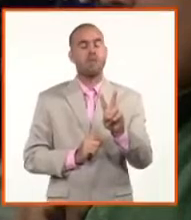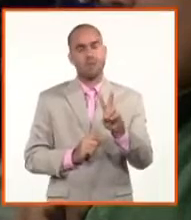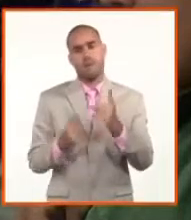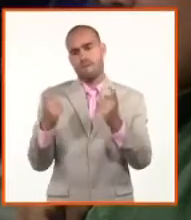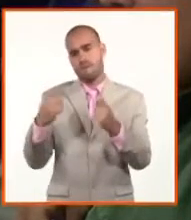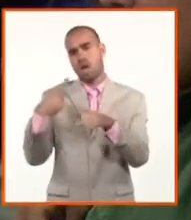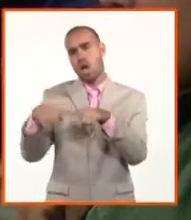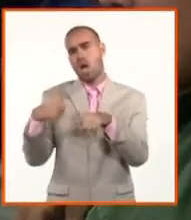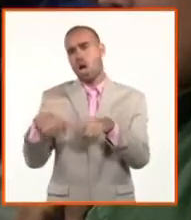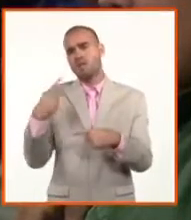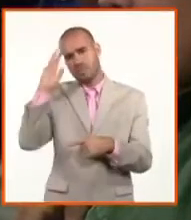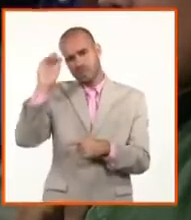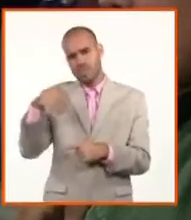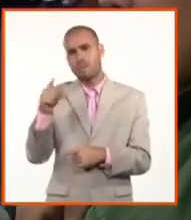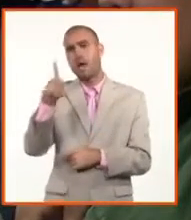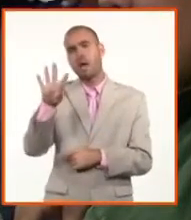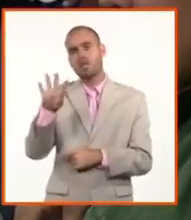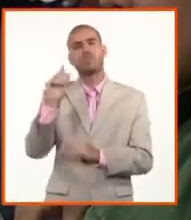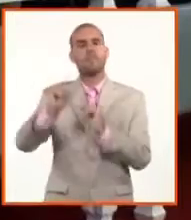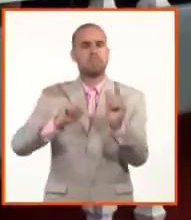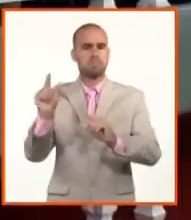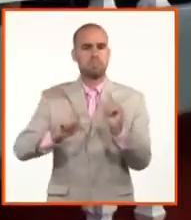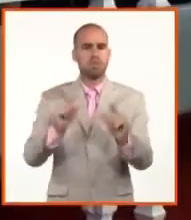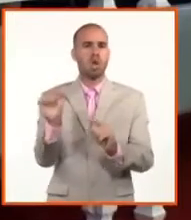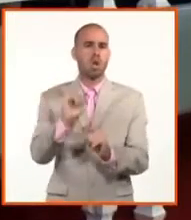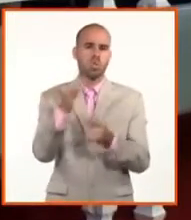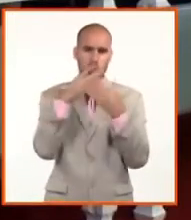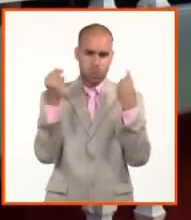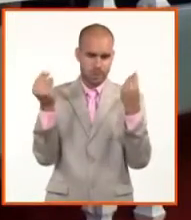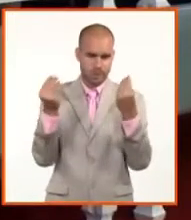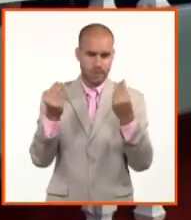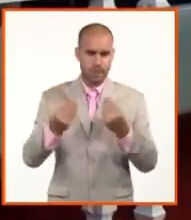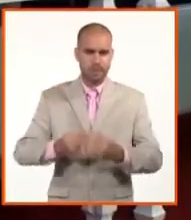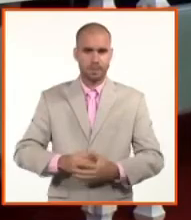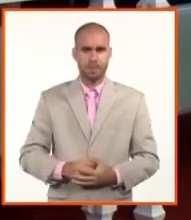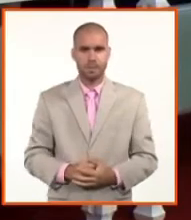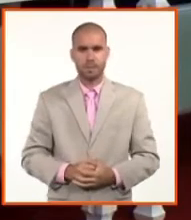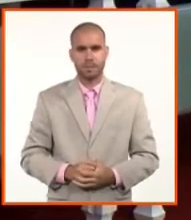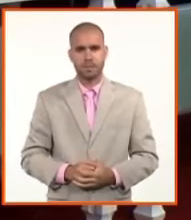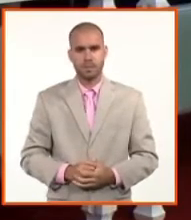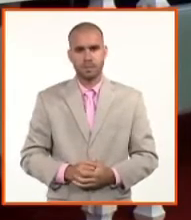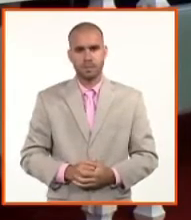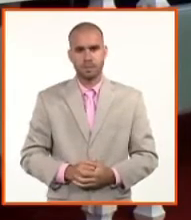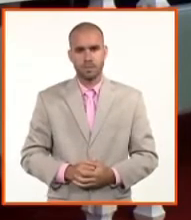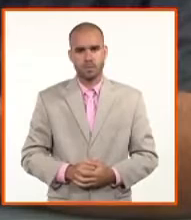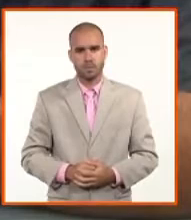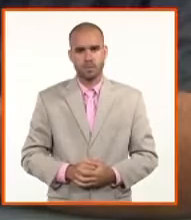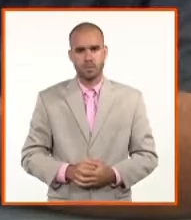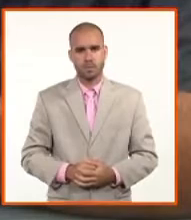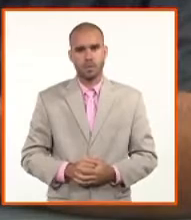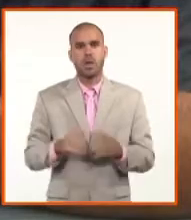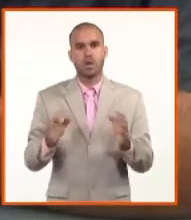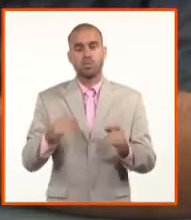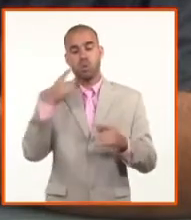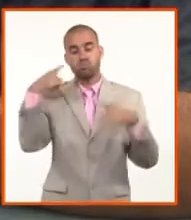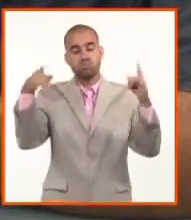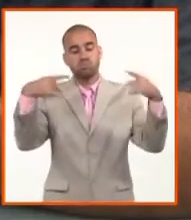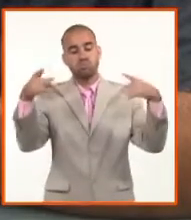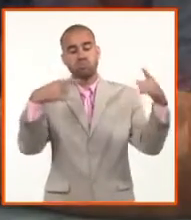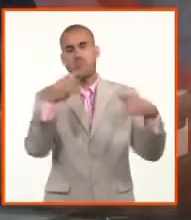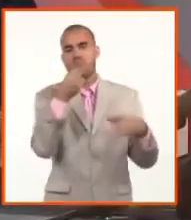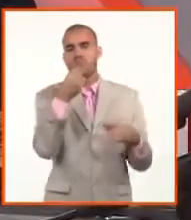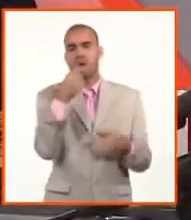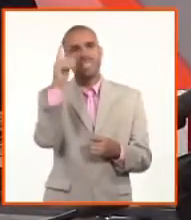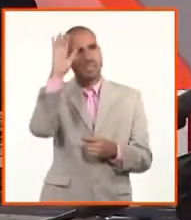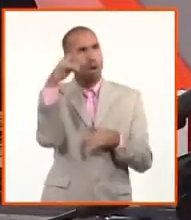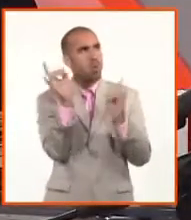otras 14 personas que están desaparecidas. El monitoreo, por su parte, del aire confirma que la contaminación ambiental ha